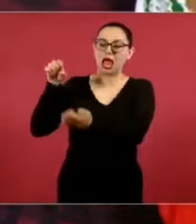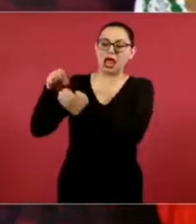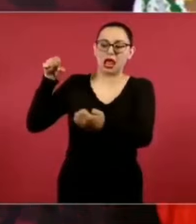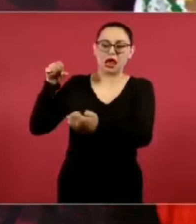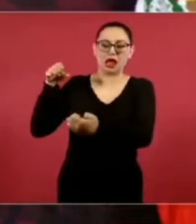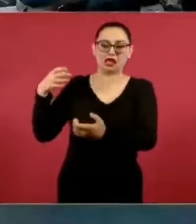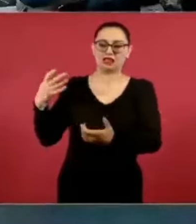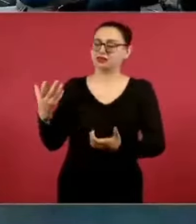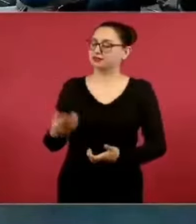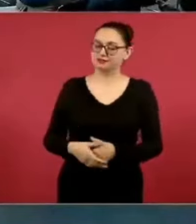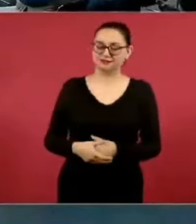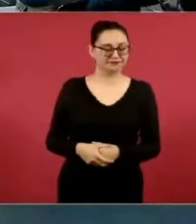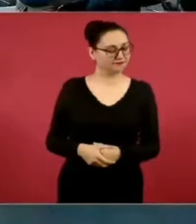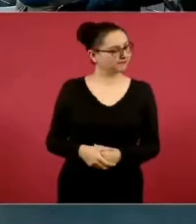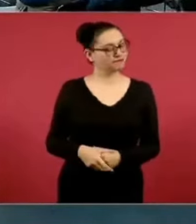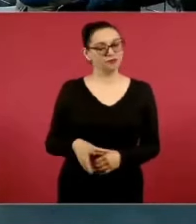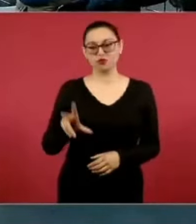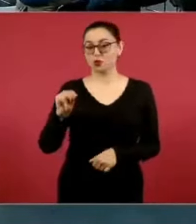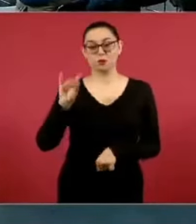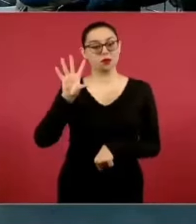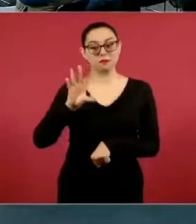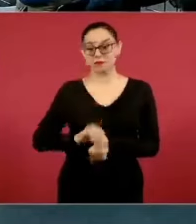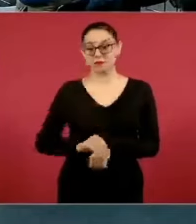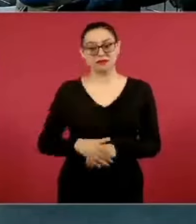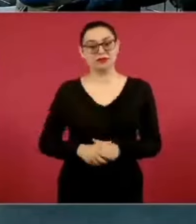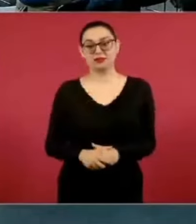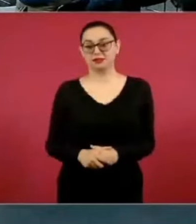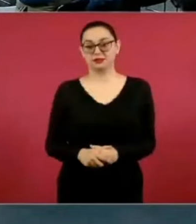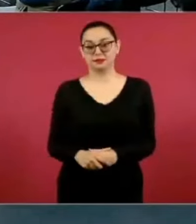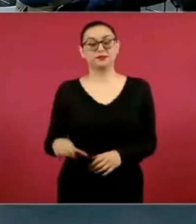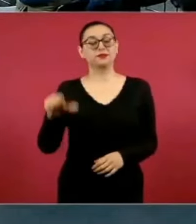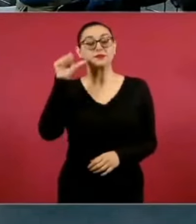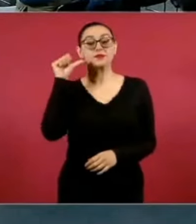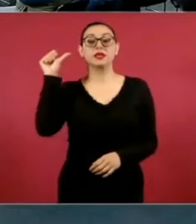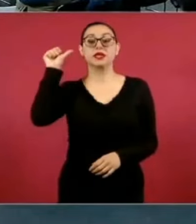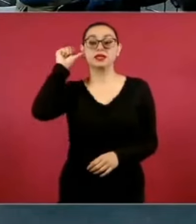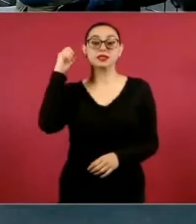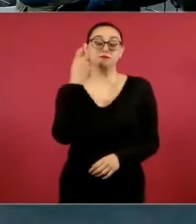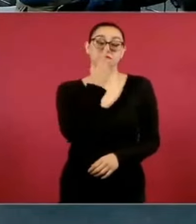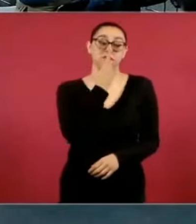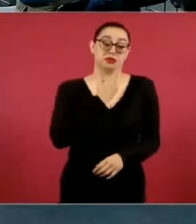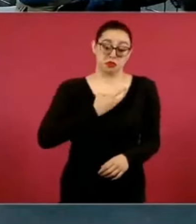no sé si sea cierto, pero ayer me comentaron, a lo mejor ustedes